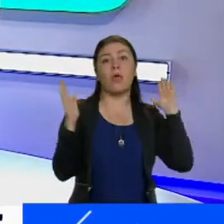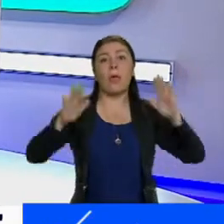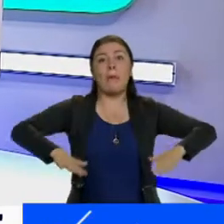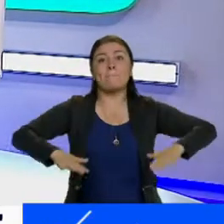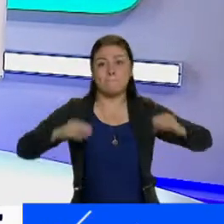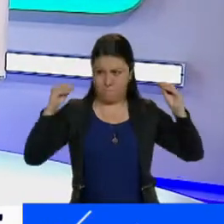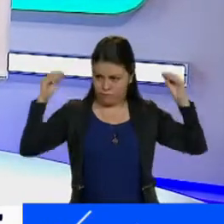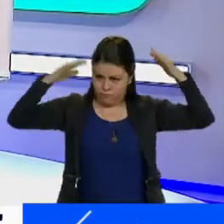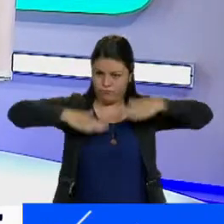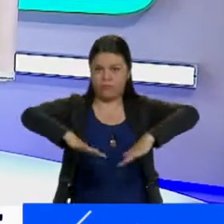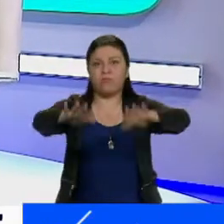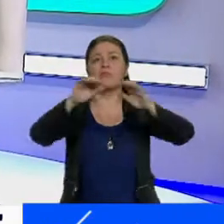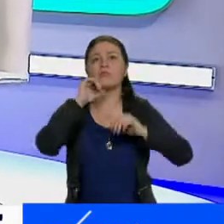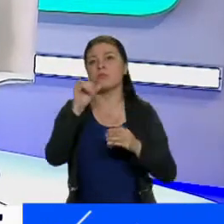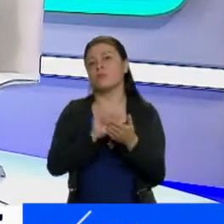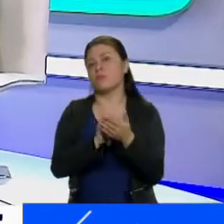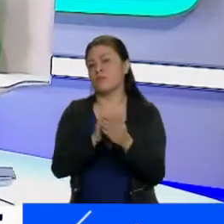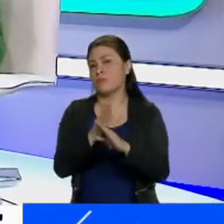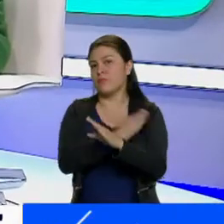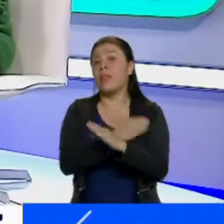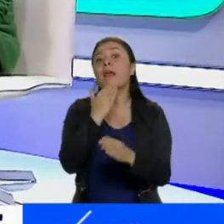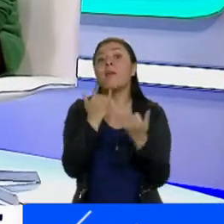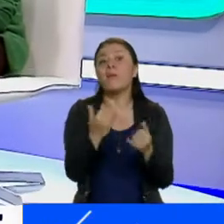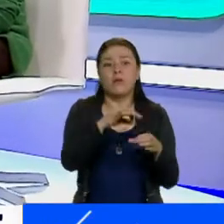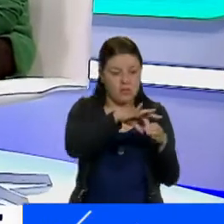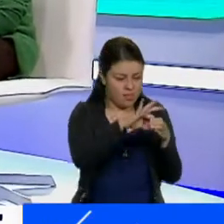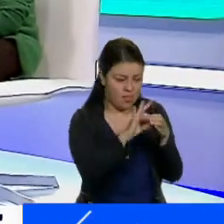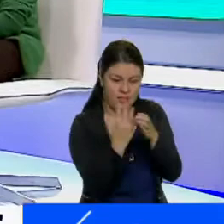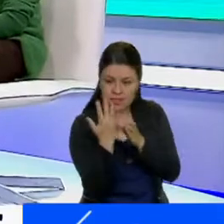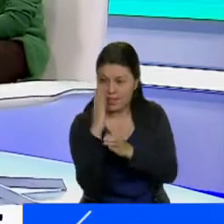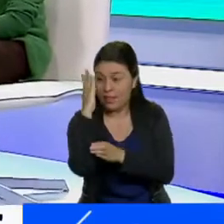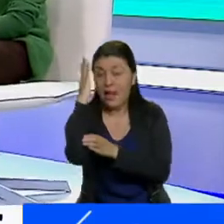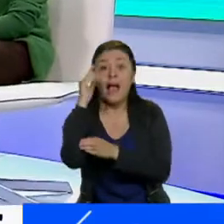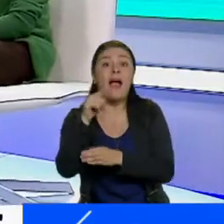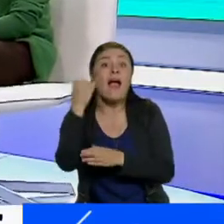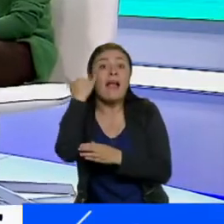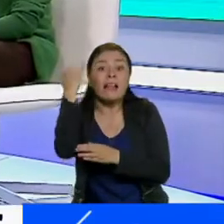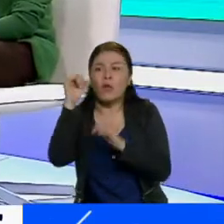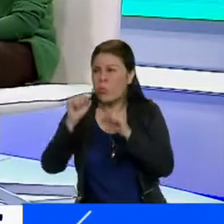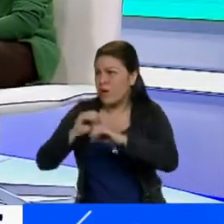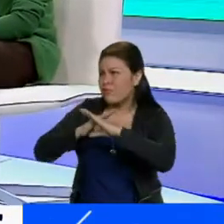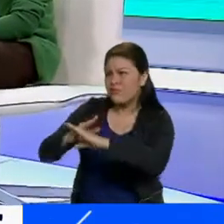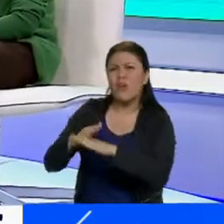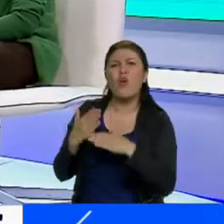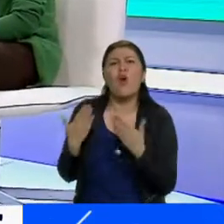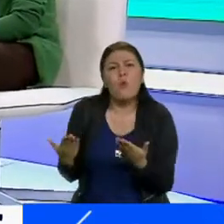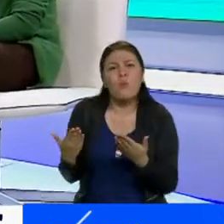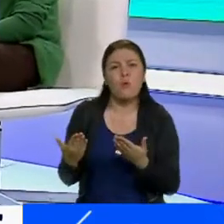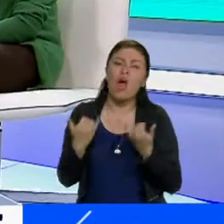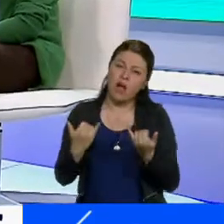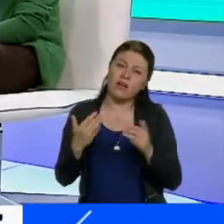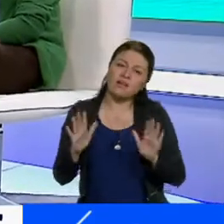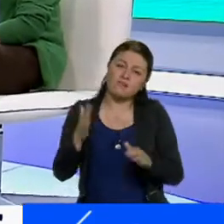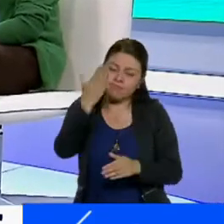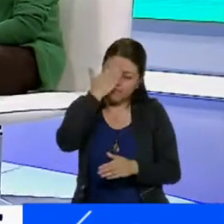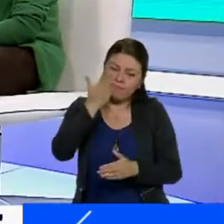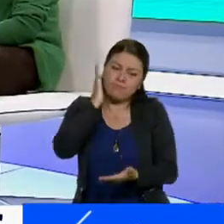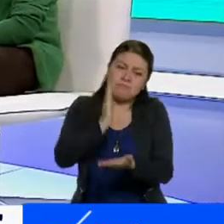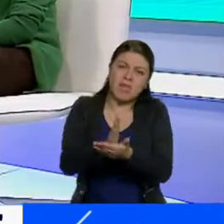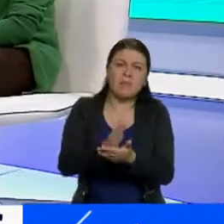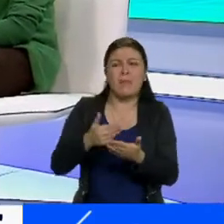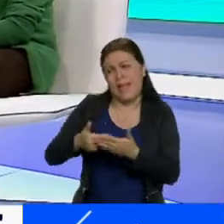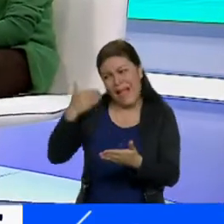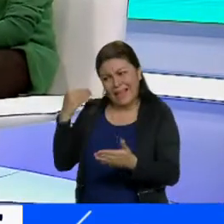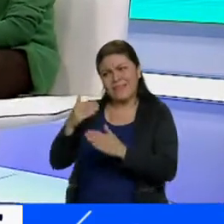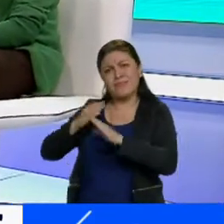para, ¿cómo se dice?, agarrar el terreno. ¿Se podía haber prevenido? Pues todas las decisiones que se han tomado sobre